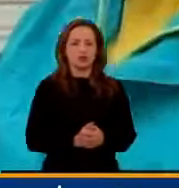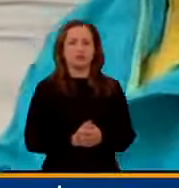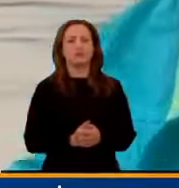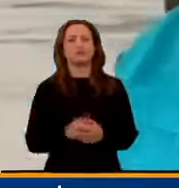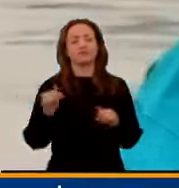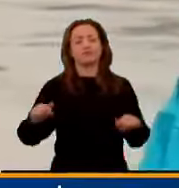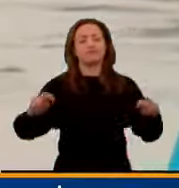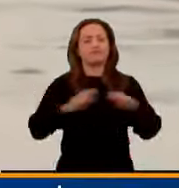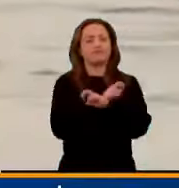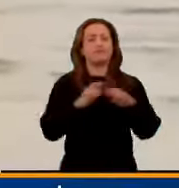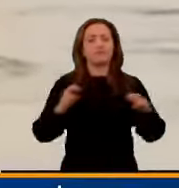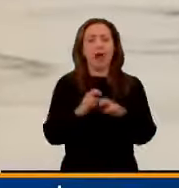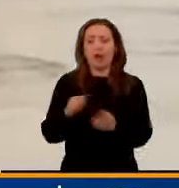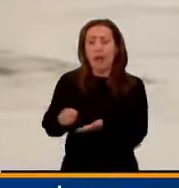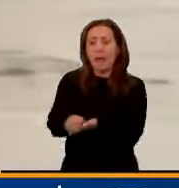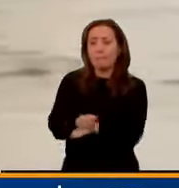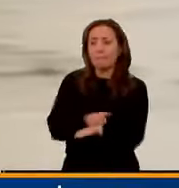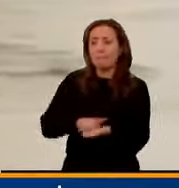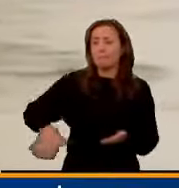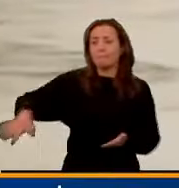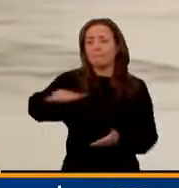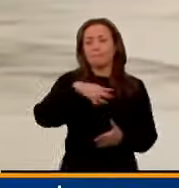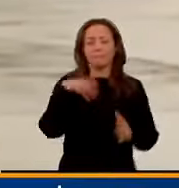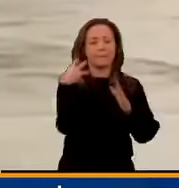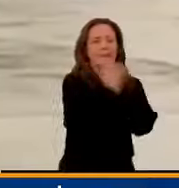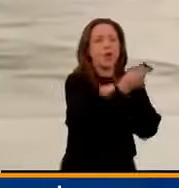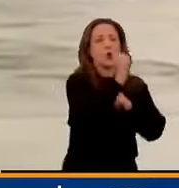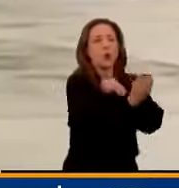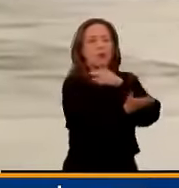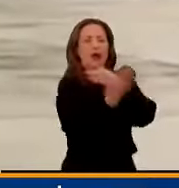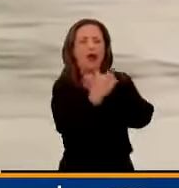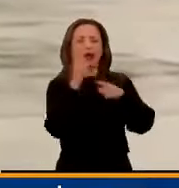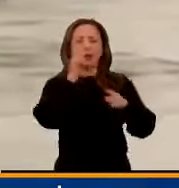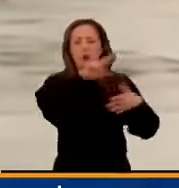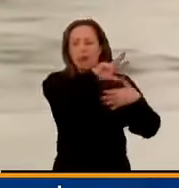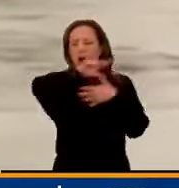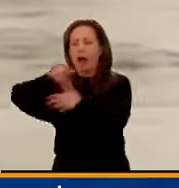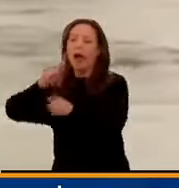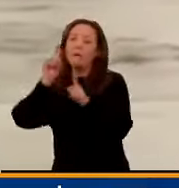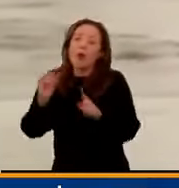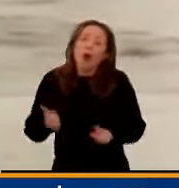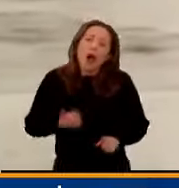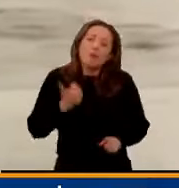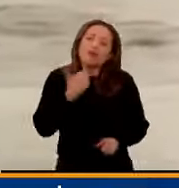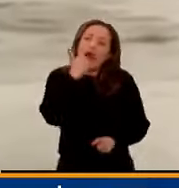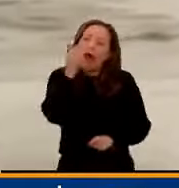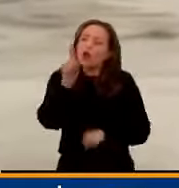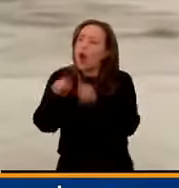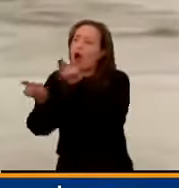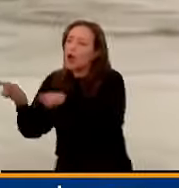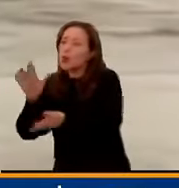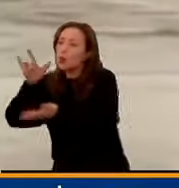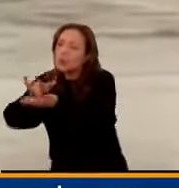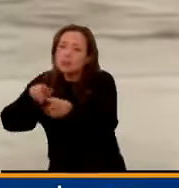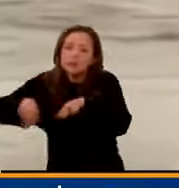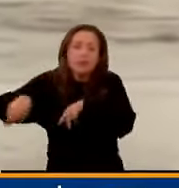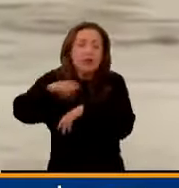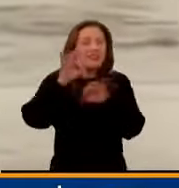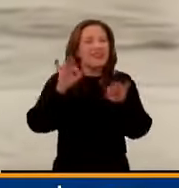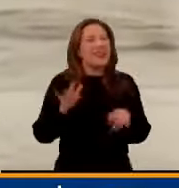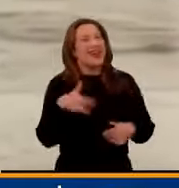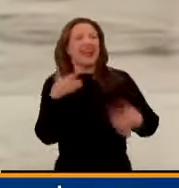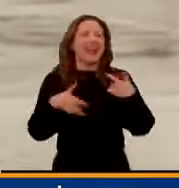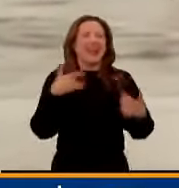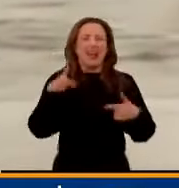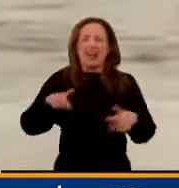El parque está casi vacío, nos vamos por las alertas que hay del huracán, pero por lo menos aprovechamos un par de atracciones. La verdad, no se siente ánimo para